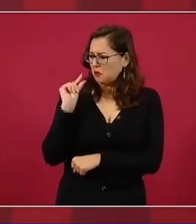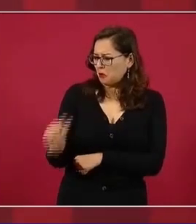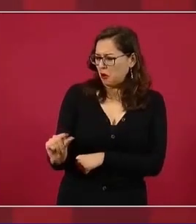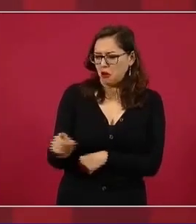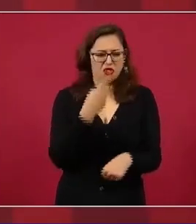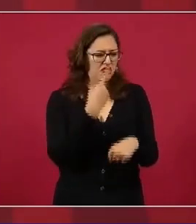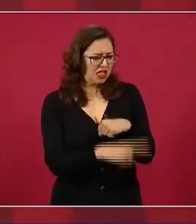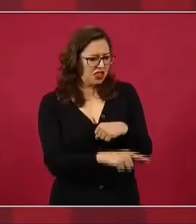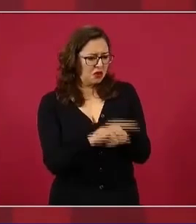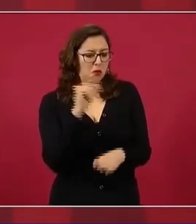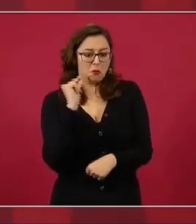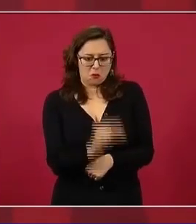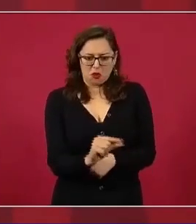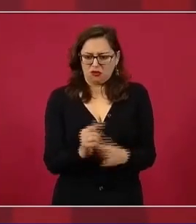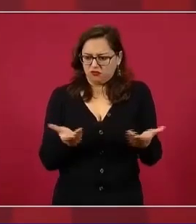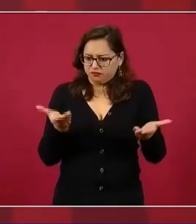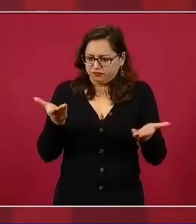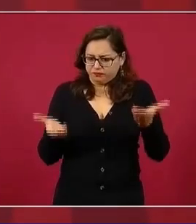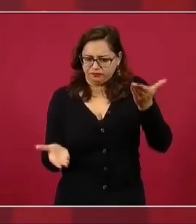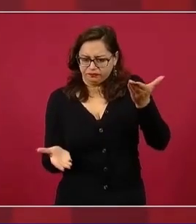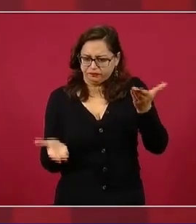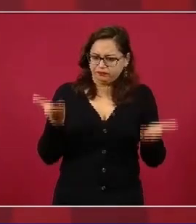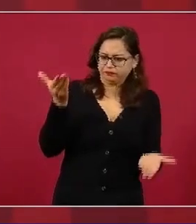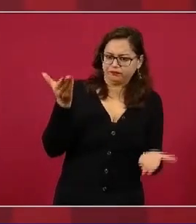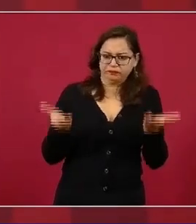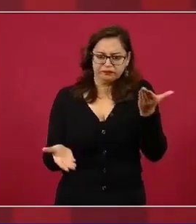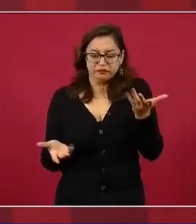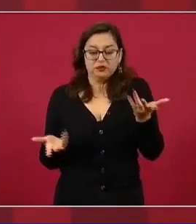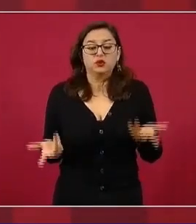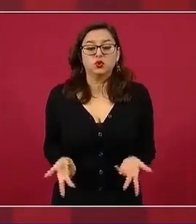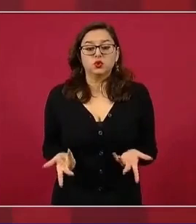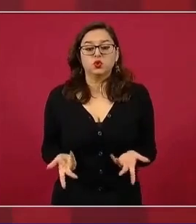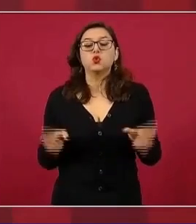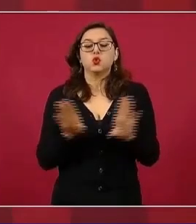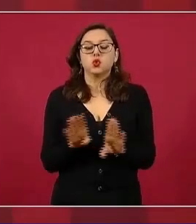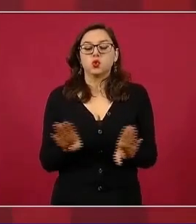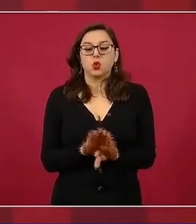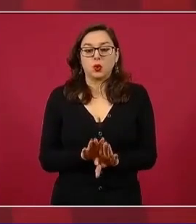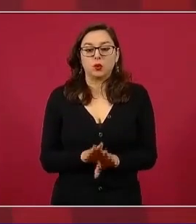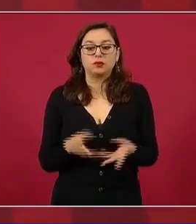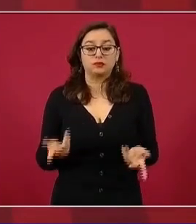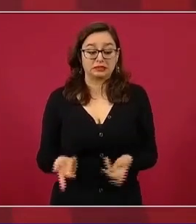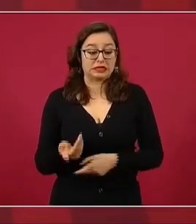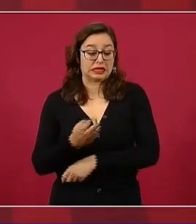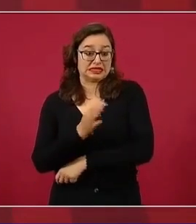el riesgo. Algunas complicaciones, como puede ser la miocarditis, la inflamación del